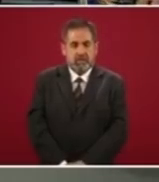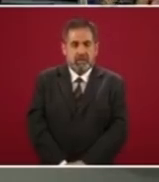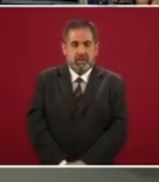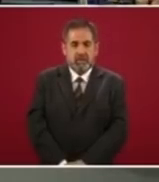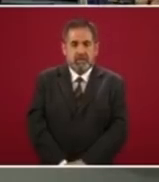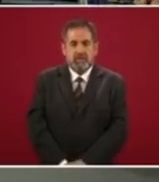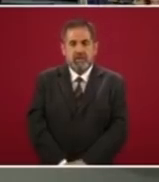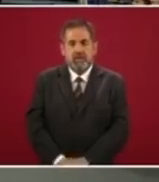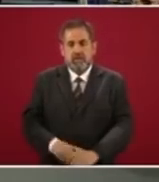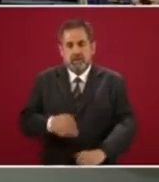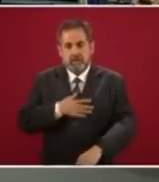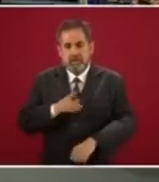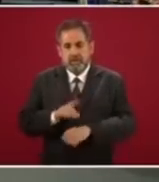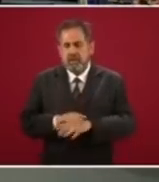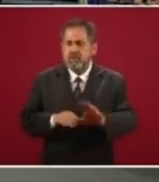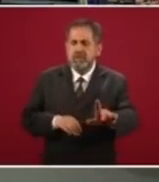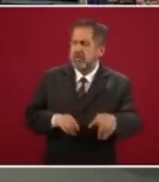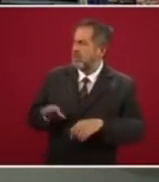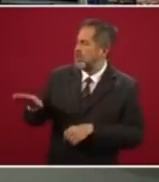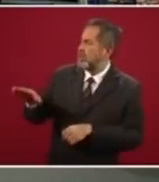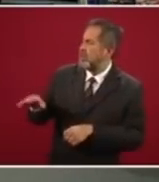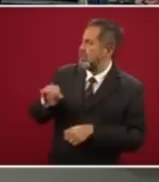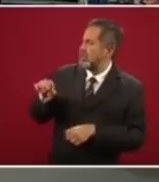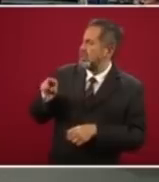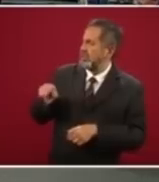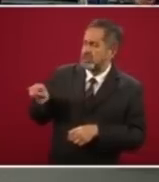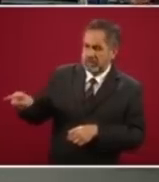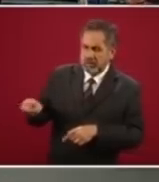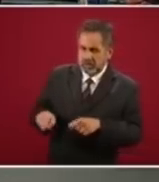presidente. Buenos días. Jesús, lo de